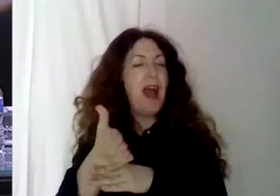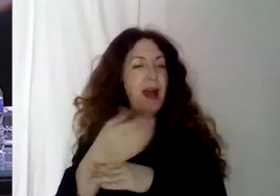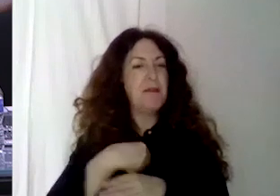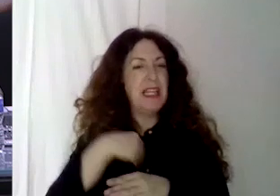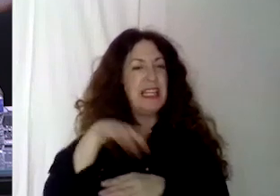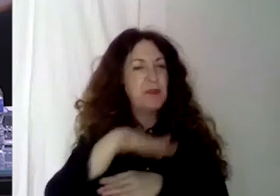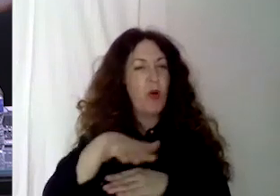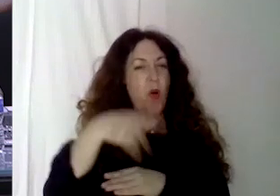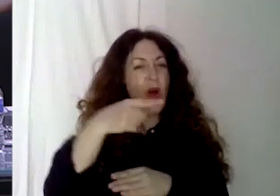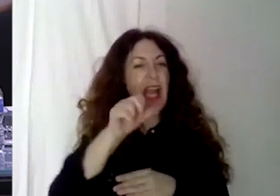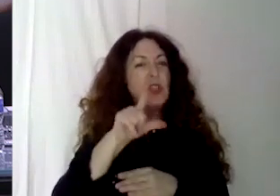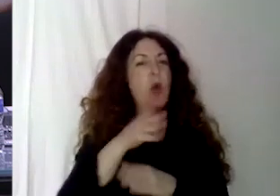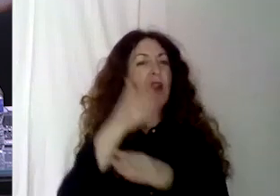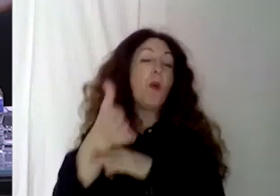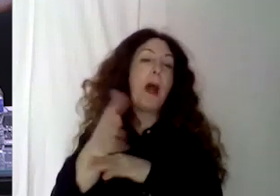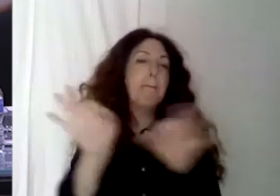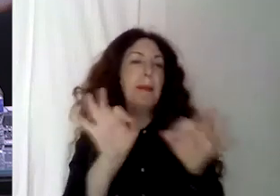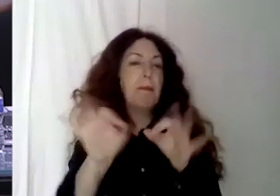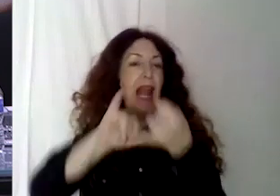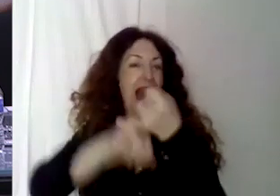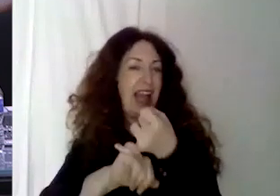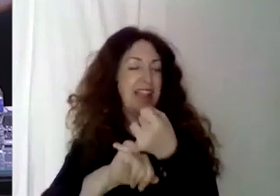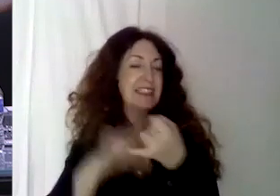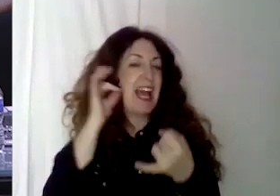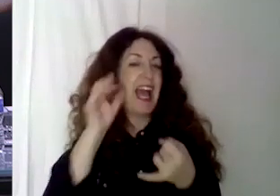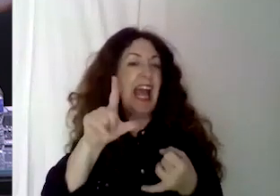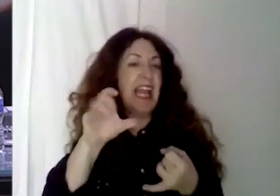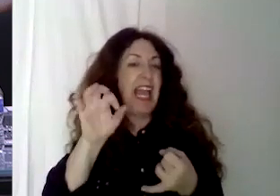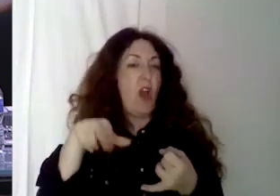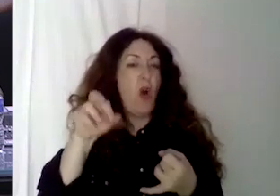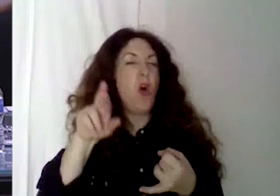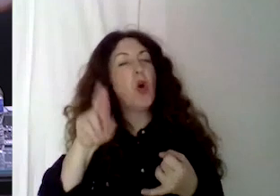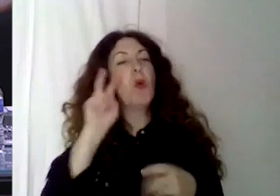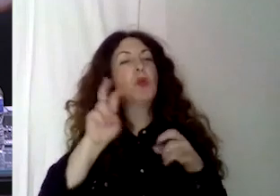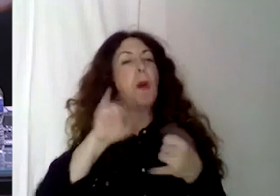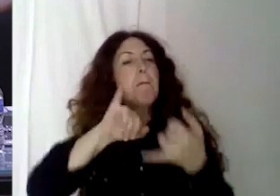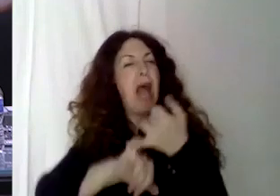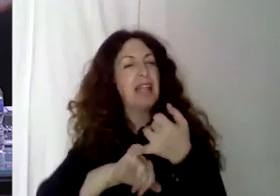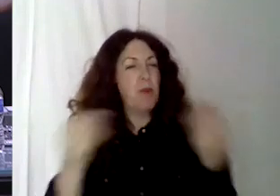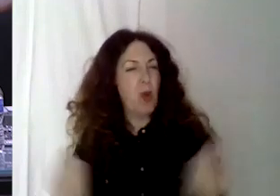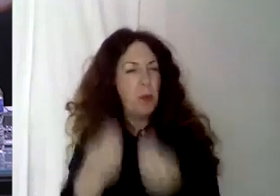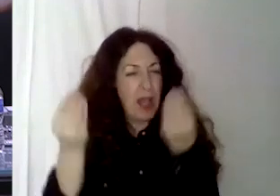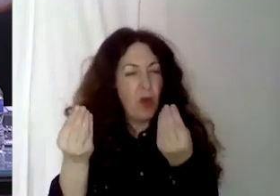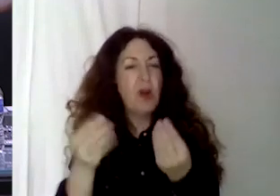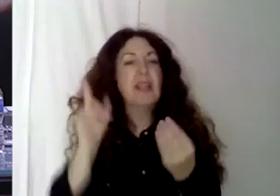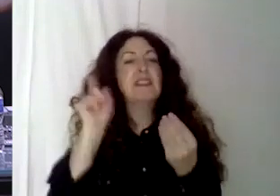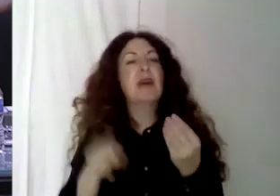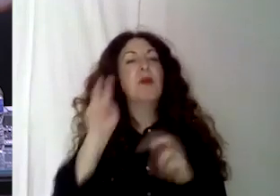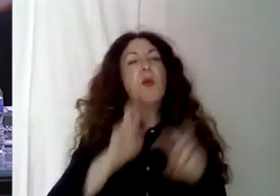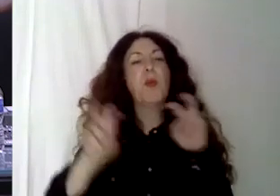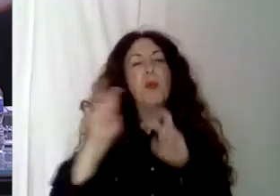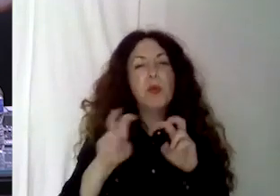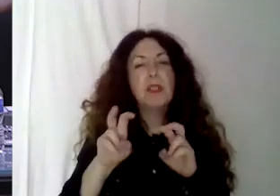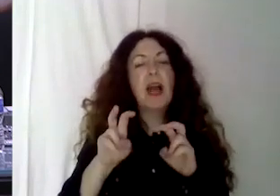qué? ¿A casarse con Leonor de Este? Sí. ¿A encontrar un matrimonio superior? Sí. ¿A regenerar con